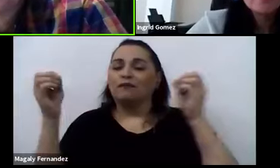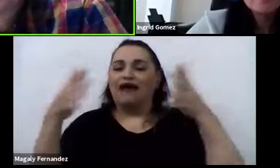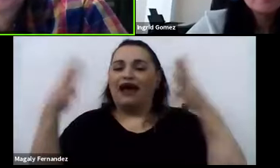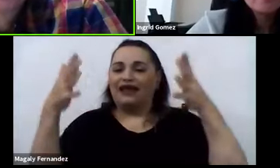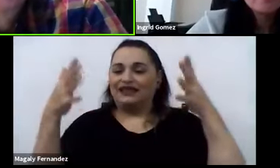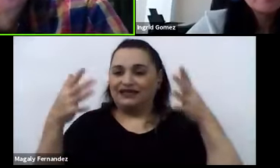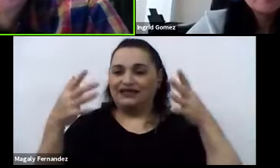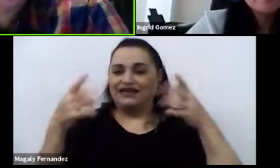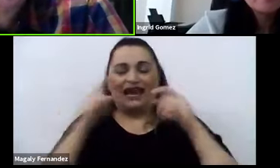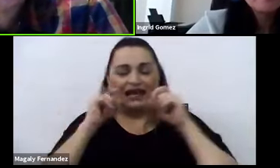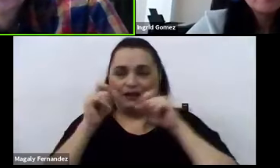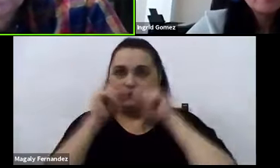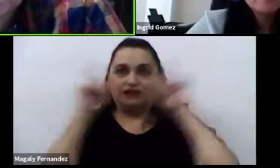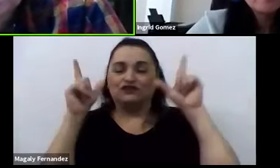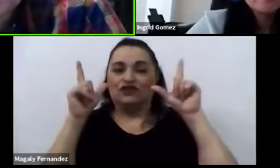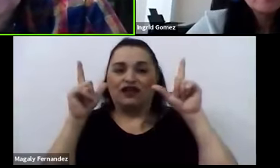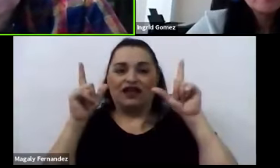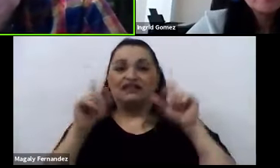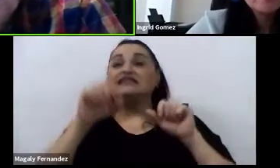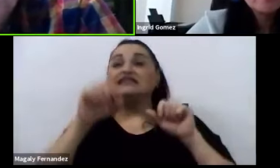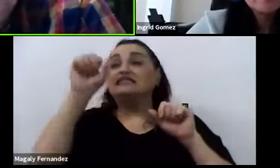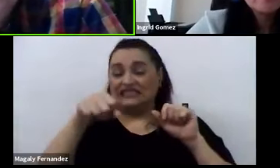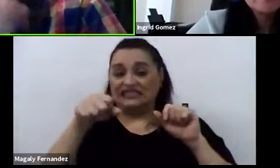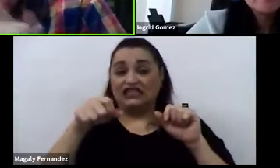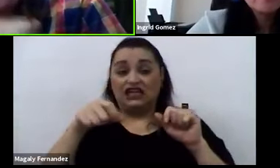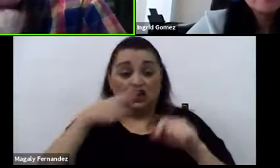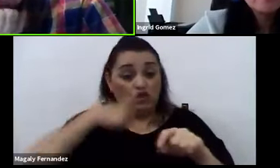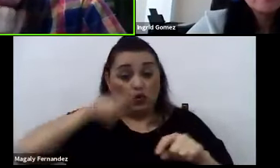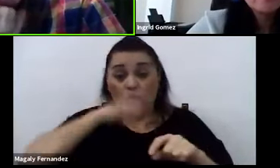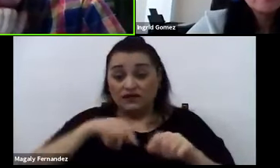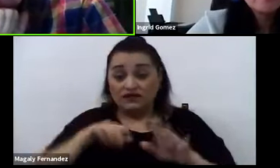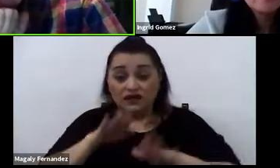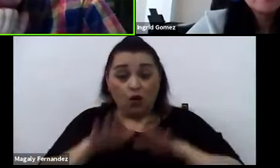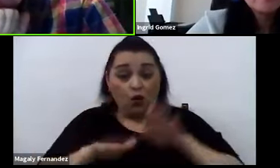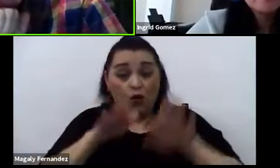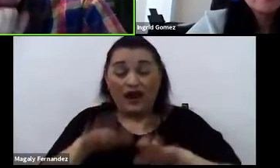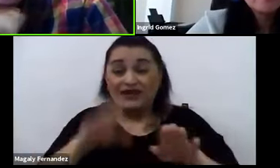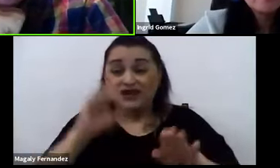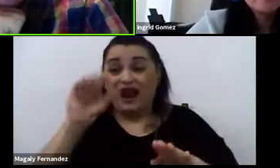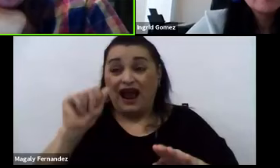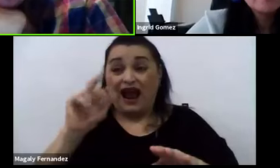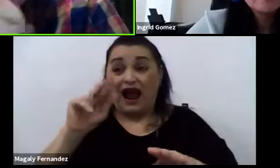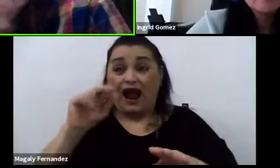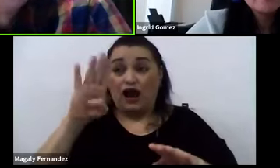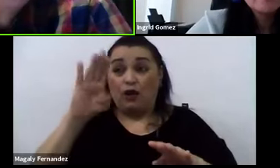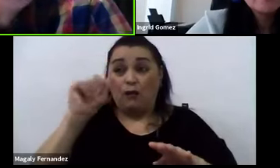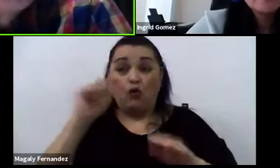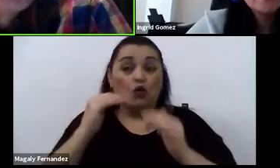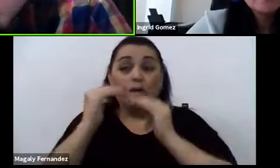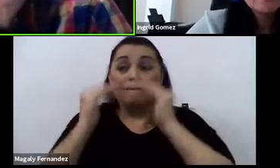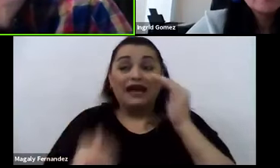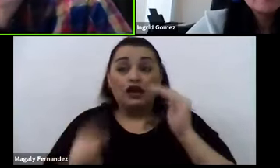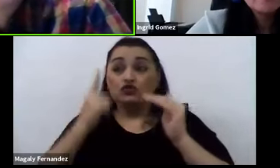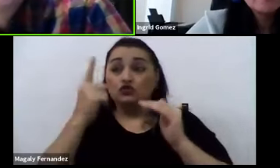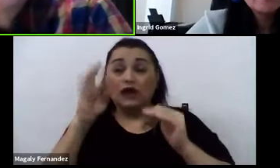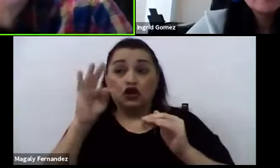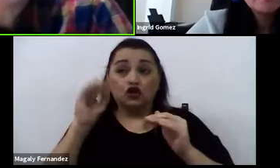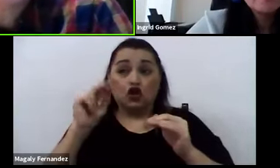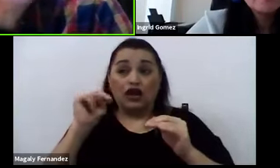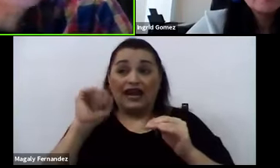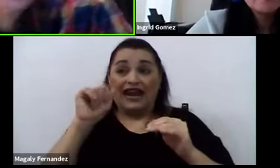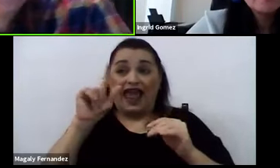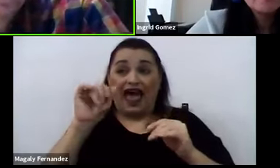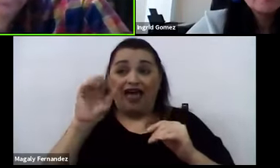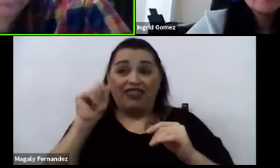realmente impresionante, que si nuestra huella de carbono es menor de una tonelada, por necesidad